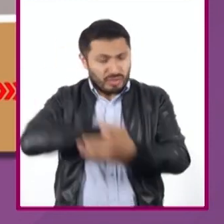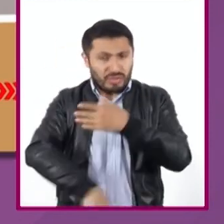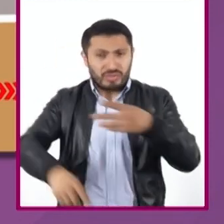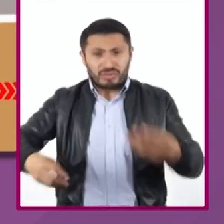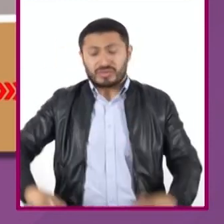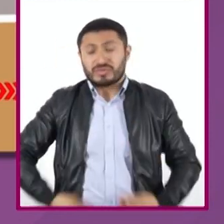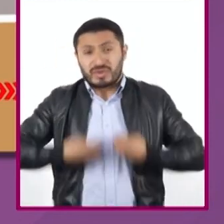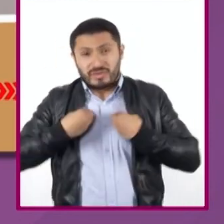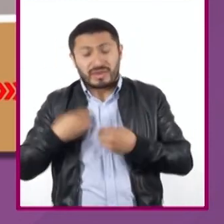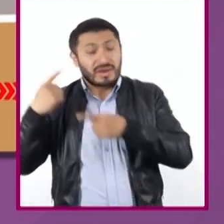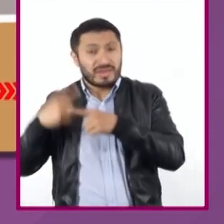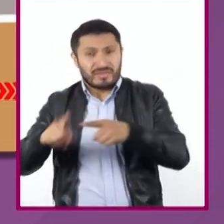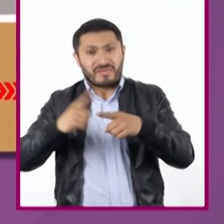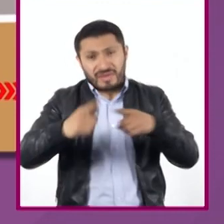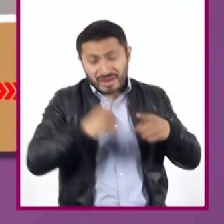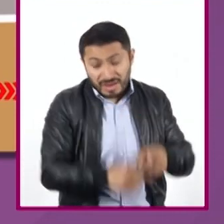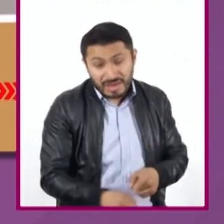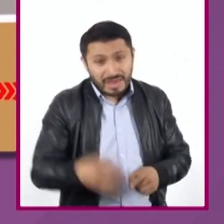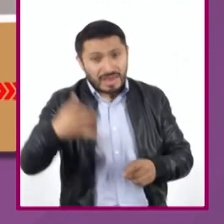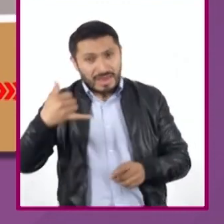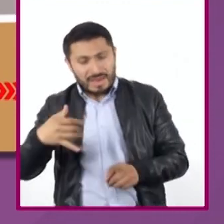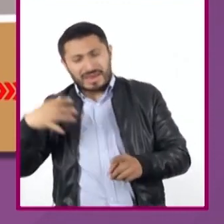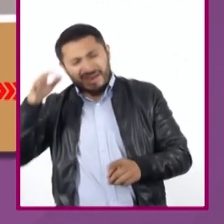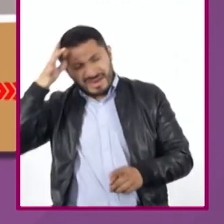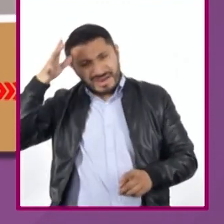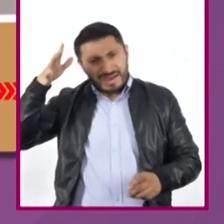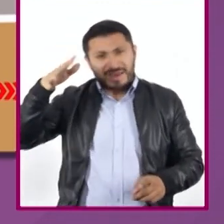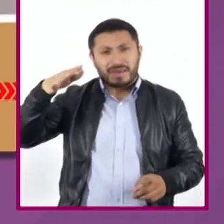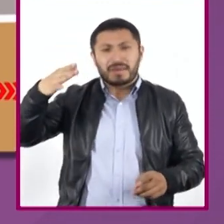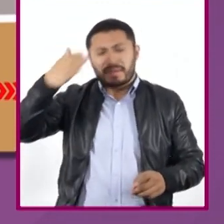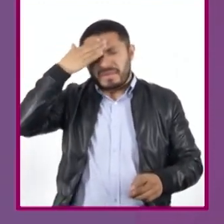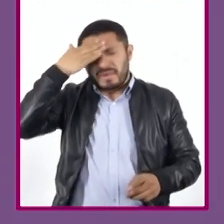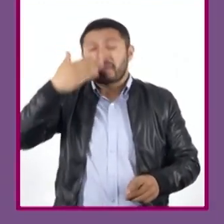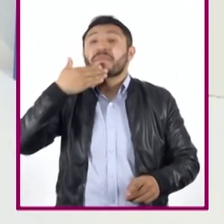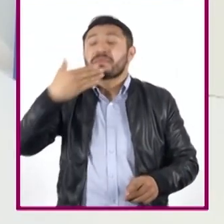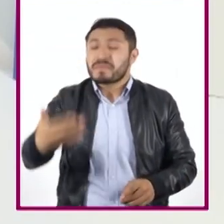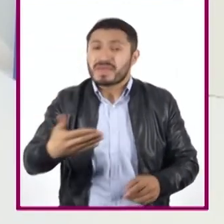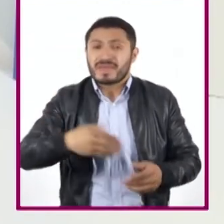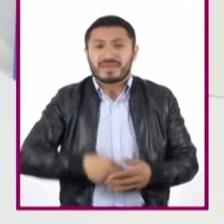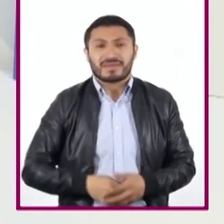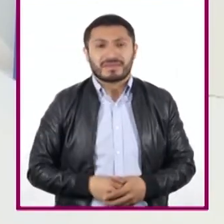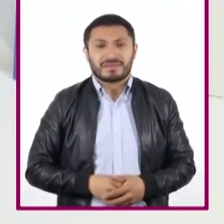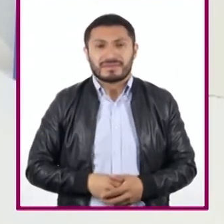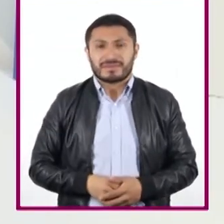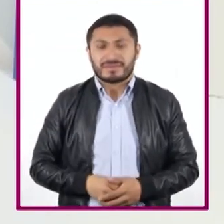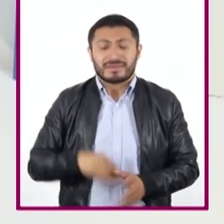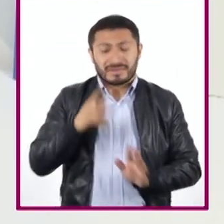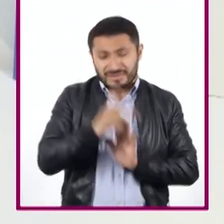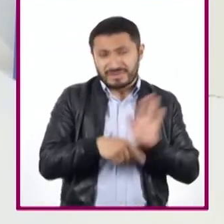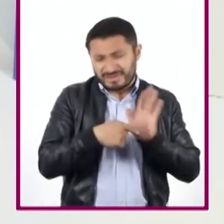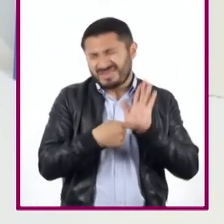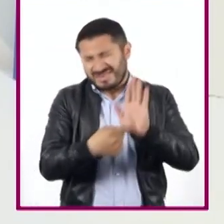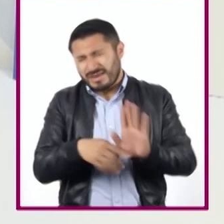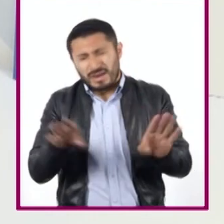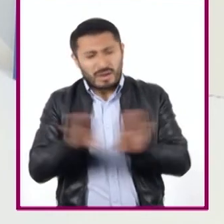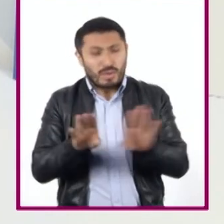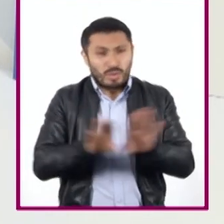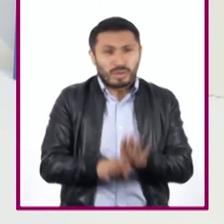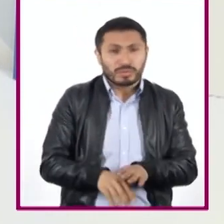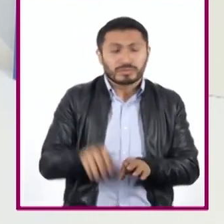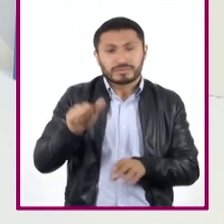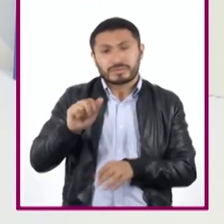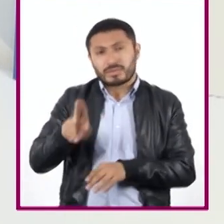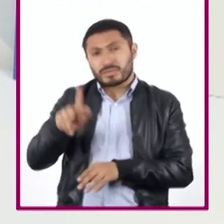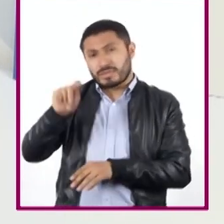vive de forma distinta y alcanzamos esta madurez en diferente momento. En el video se hace referencia a la